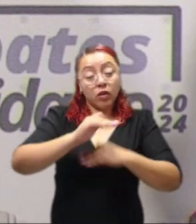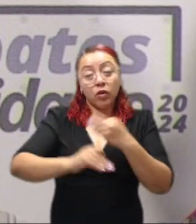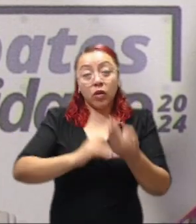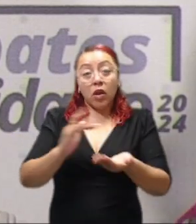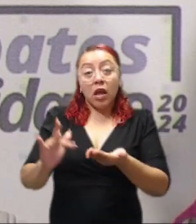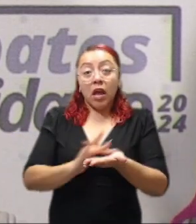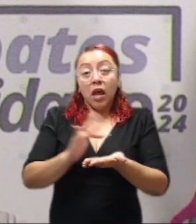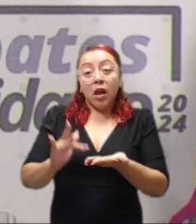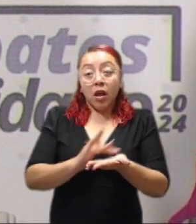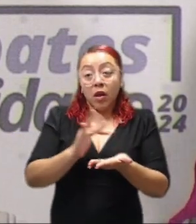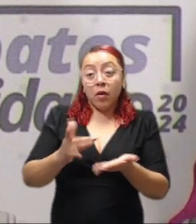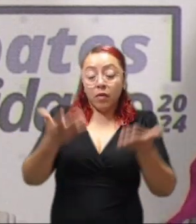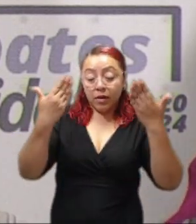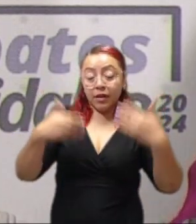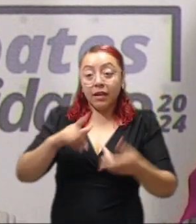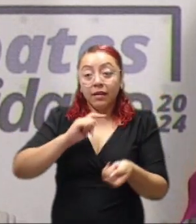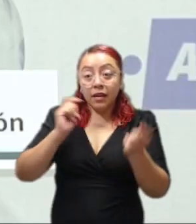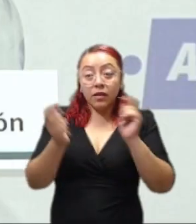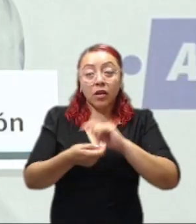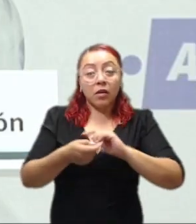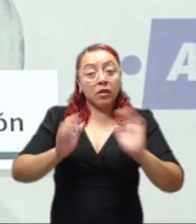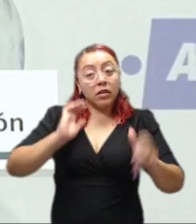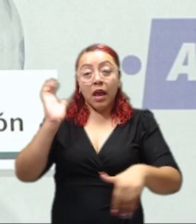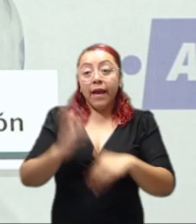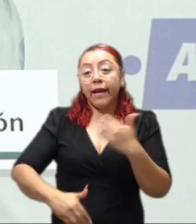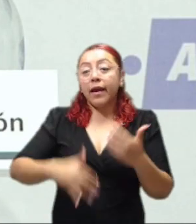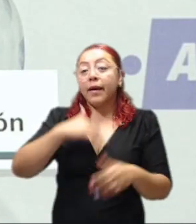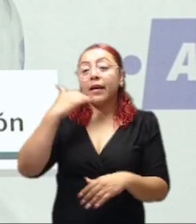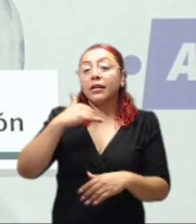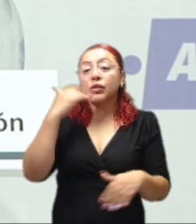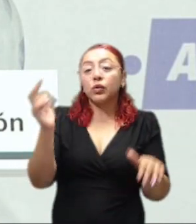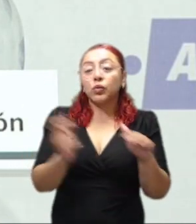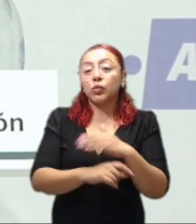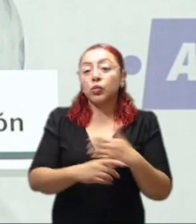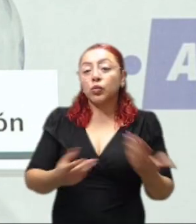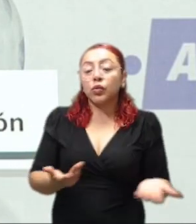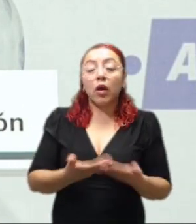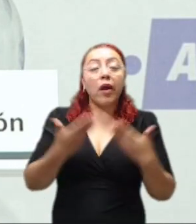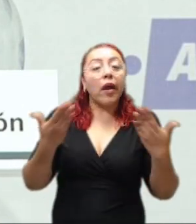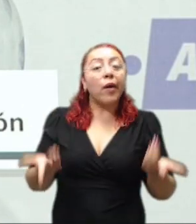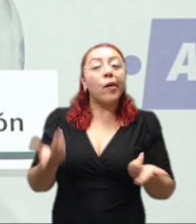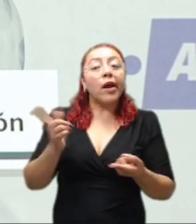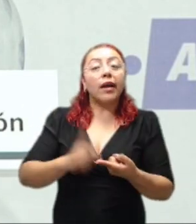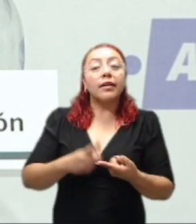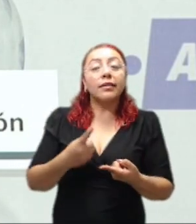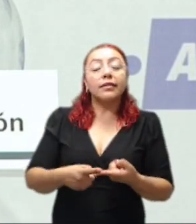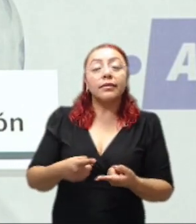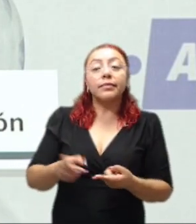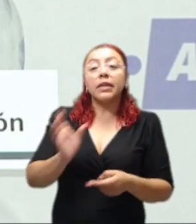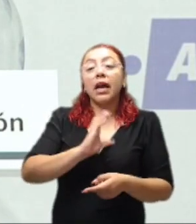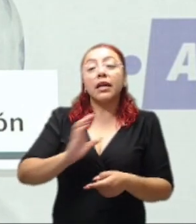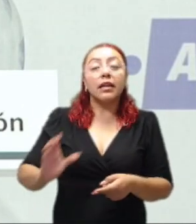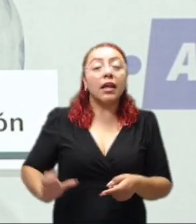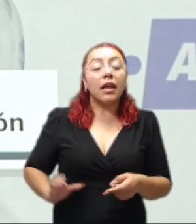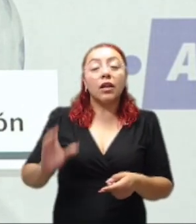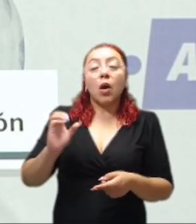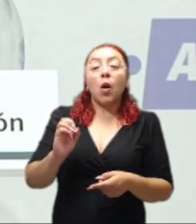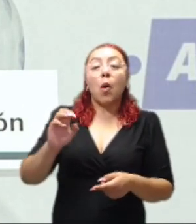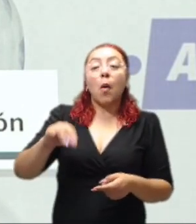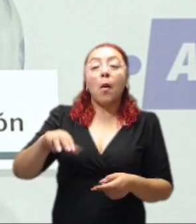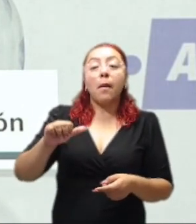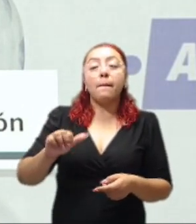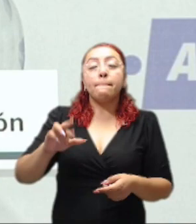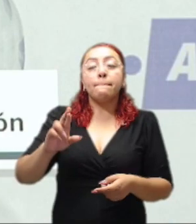acabar con la corrupción Muchas gracias candidato ahora le corresponde el turno al candidato Omar Padilla del